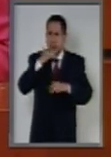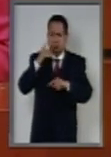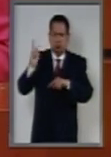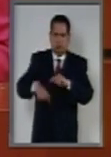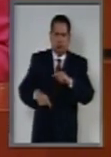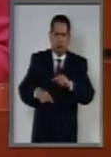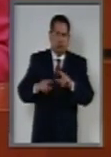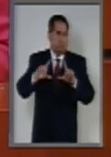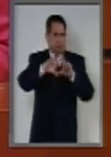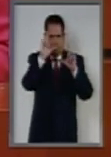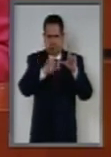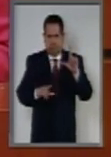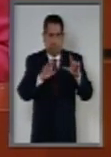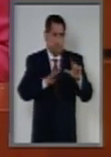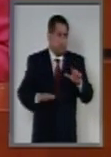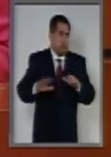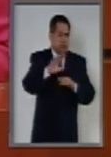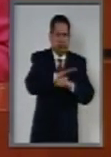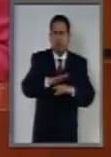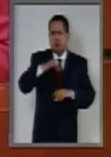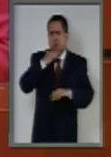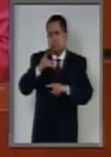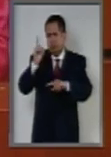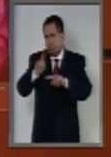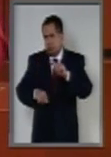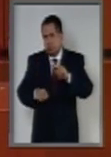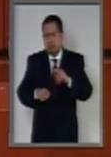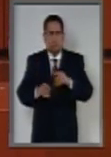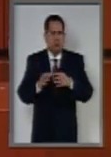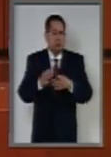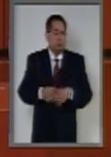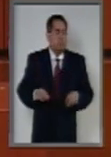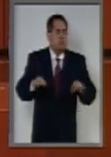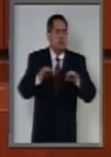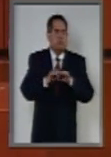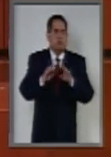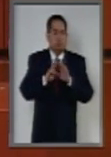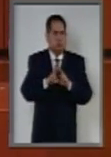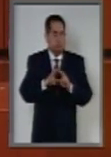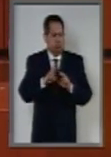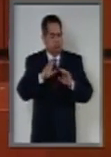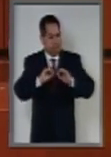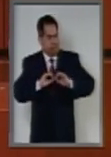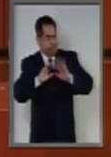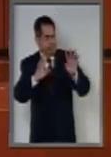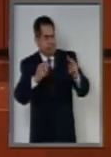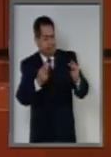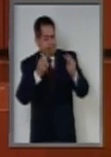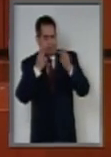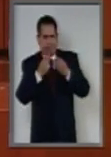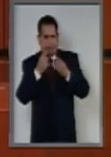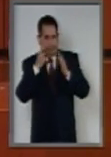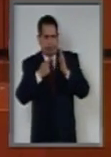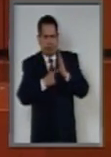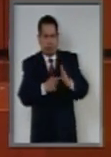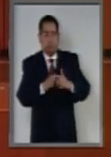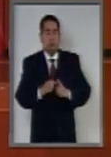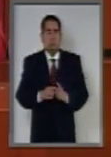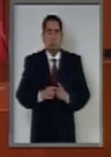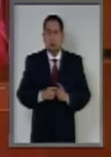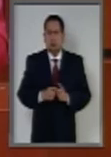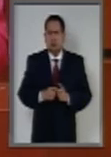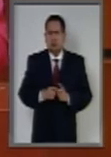el país y fortalecer la transparencia y la rendición de cuentas. En el uso y